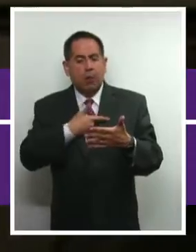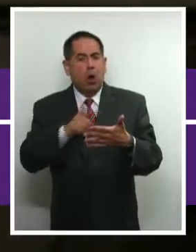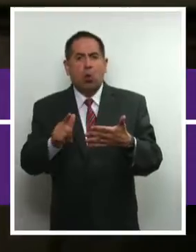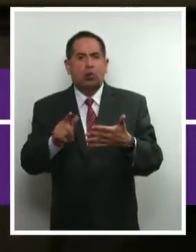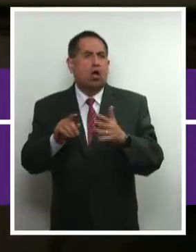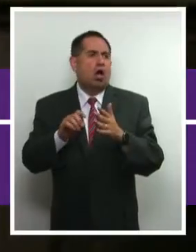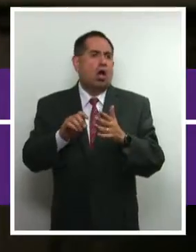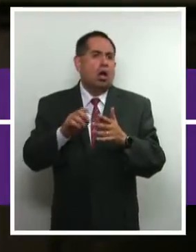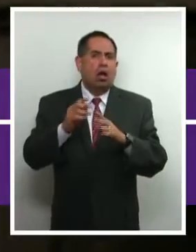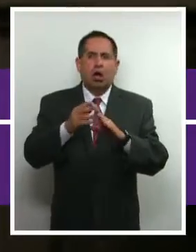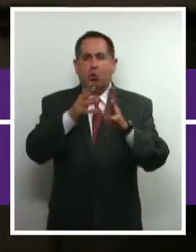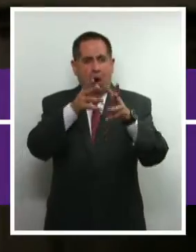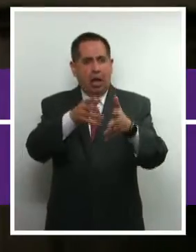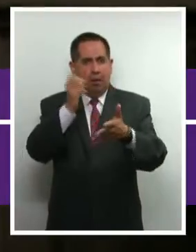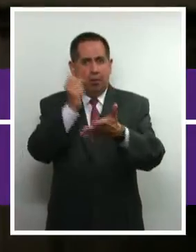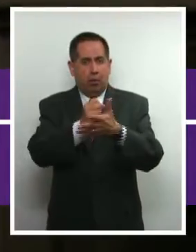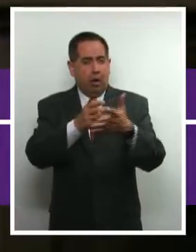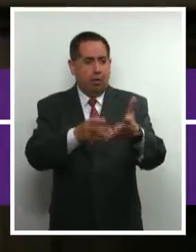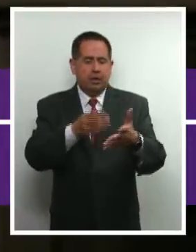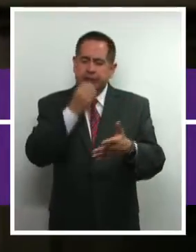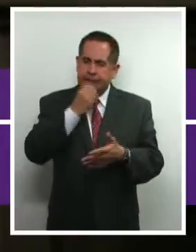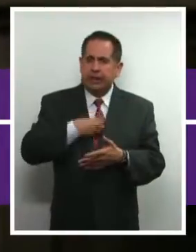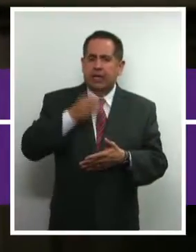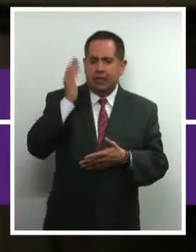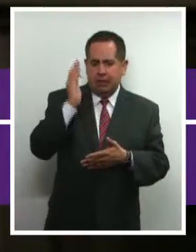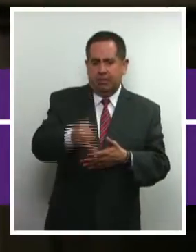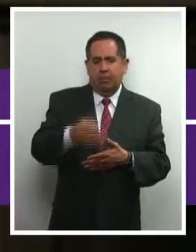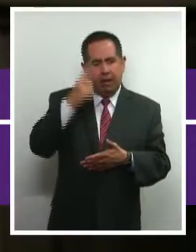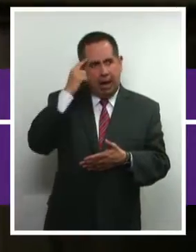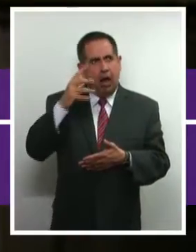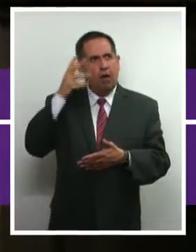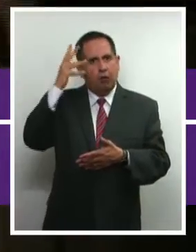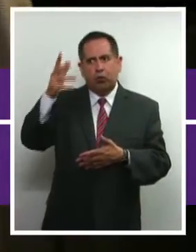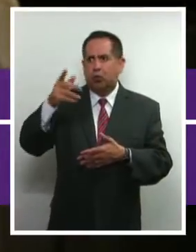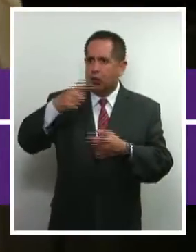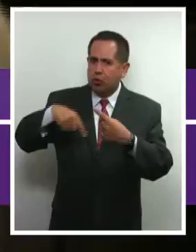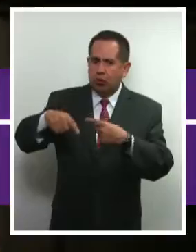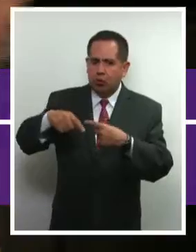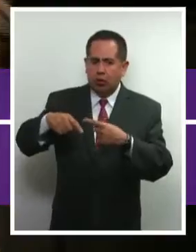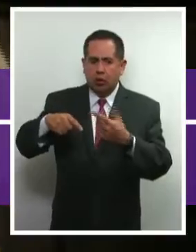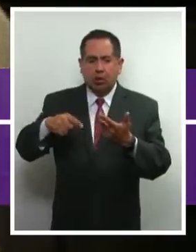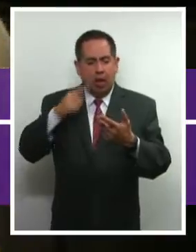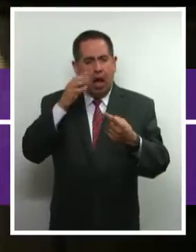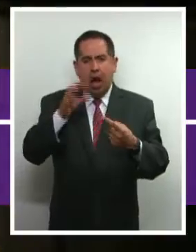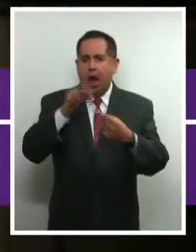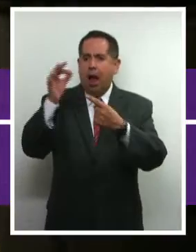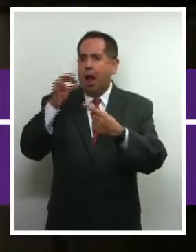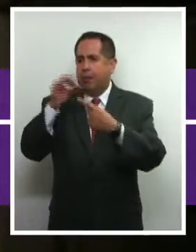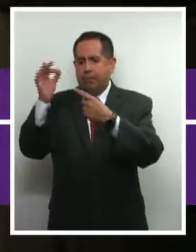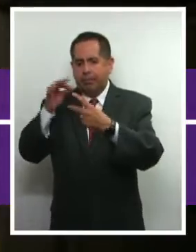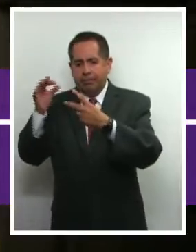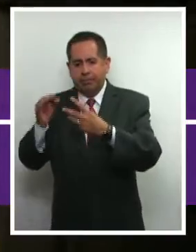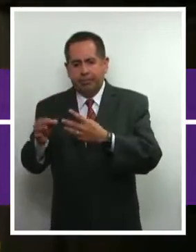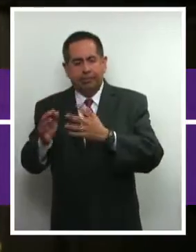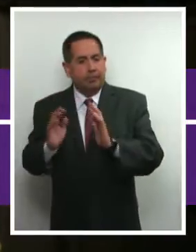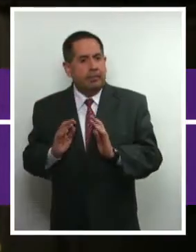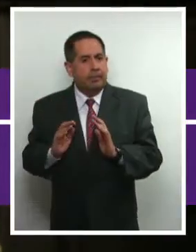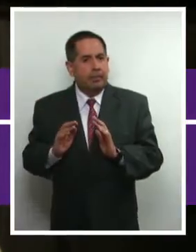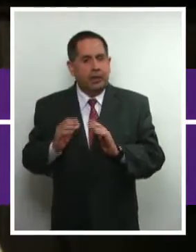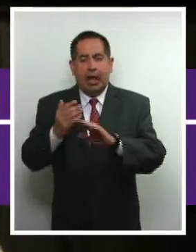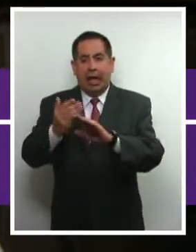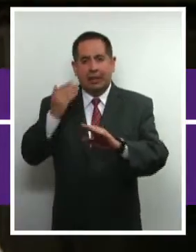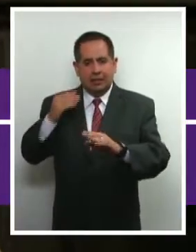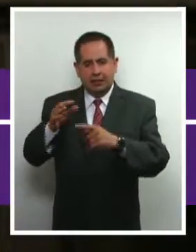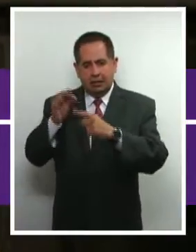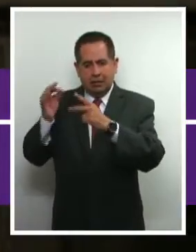cómo fueron aprobados y que aceptamos en aras de los artículos y apartados que debimos de los dictámenes